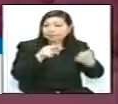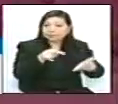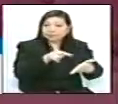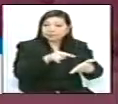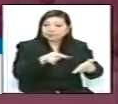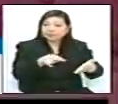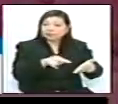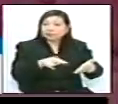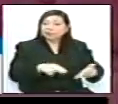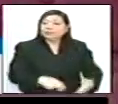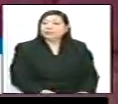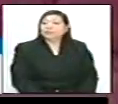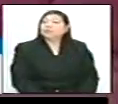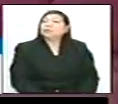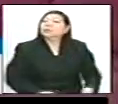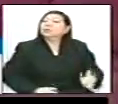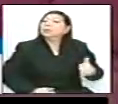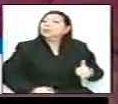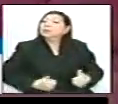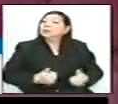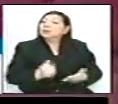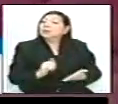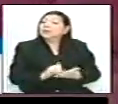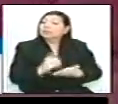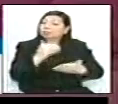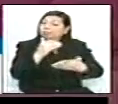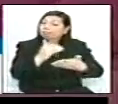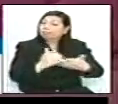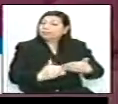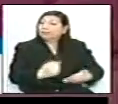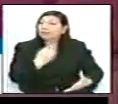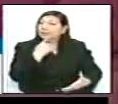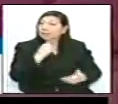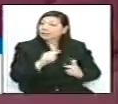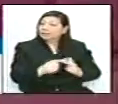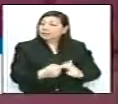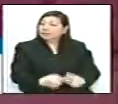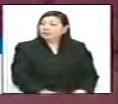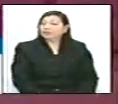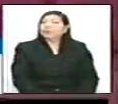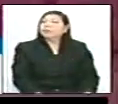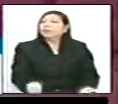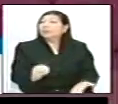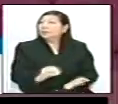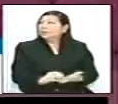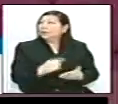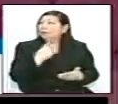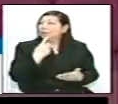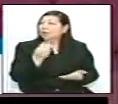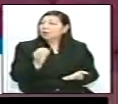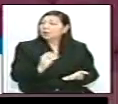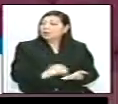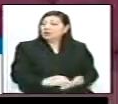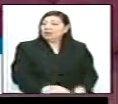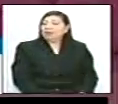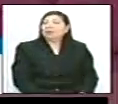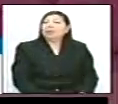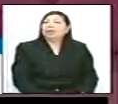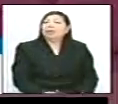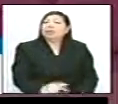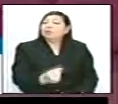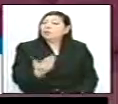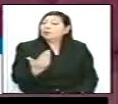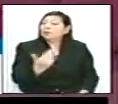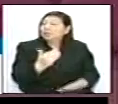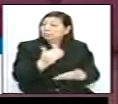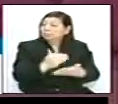leerles nuevamente cuáles son las actividades que están programadas. Lo dije al inicio de la sesión, lo repito ahora, para que no solamente lo